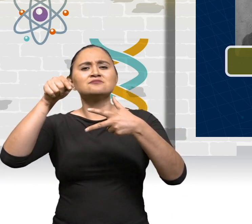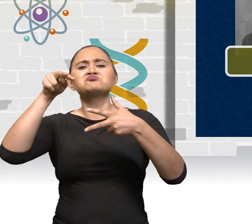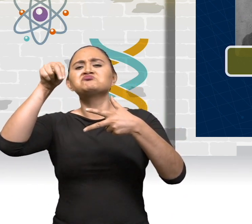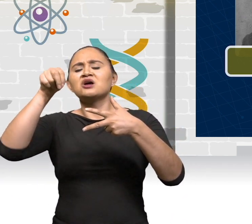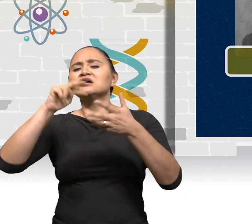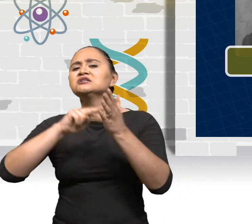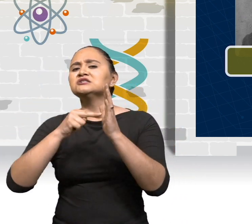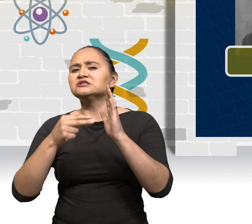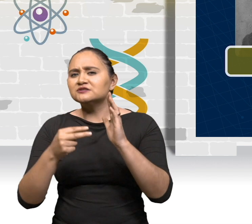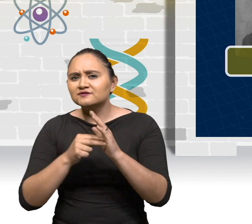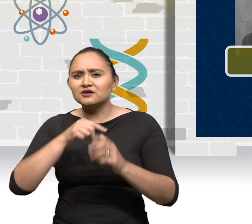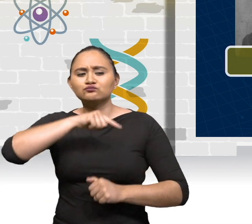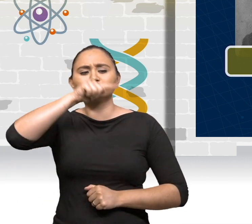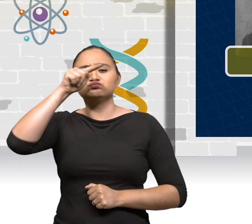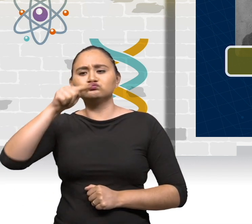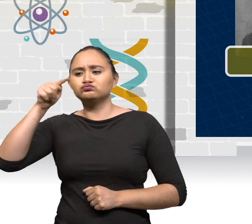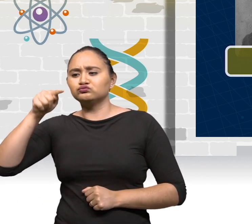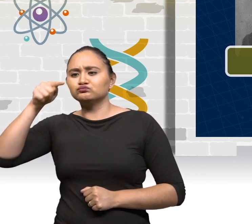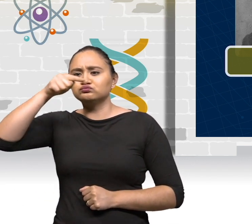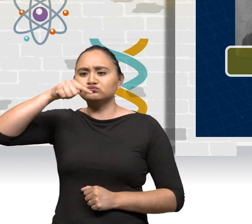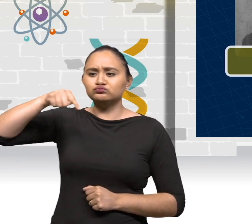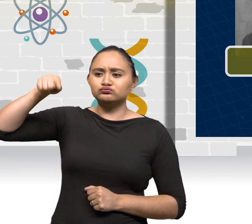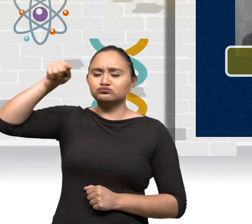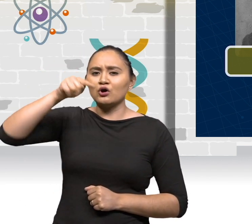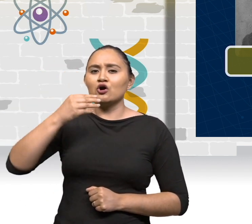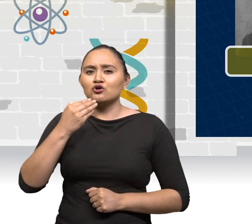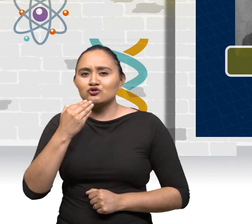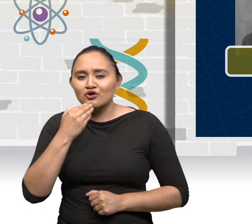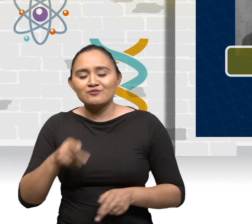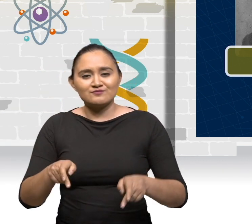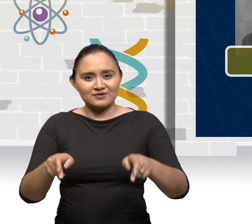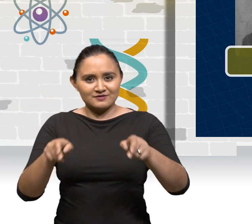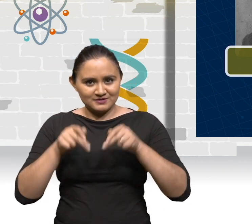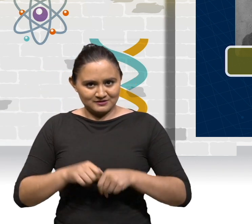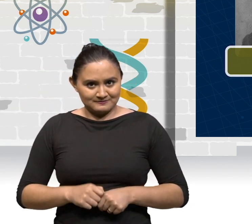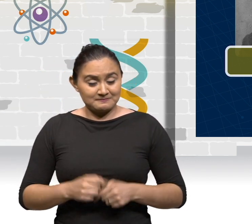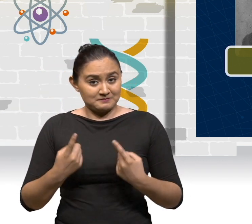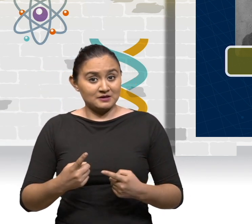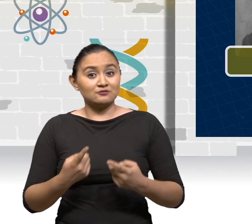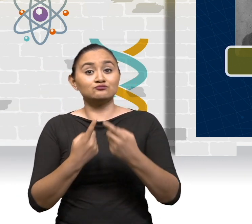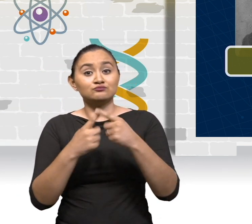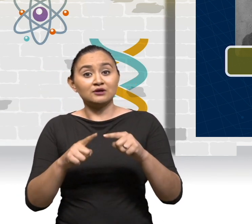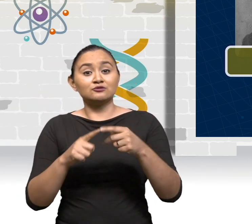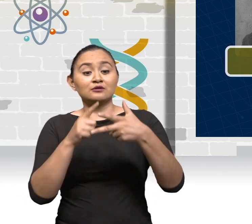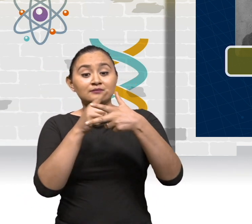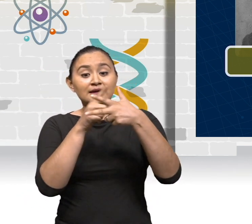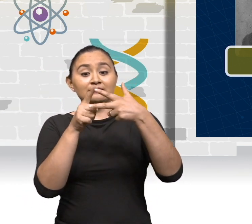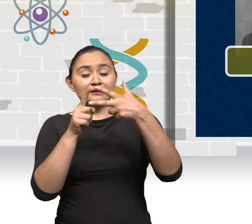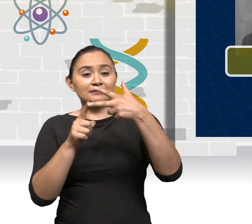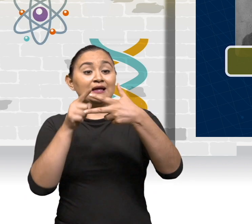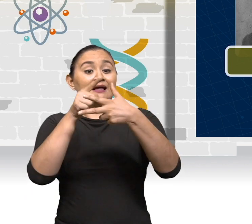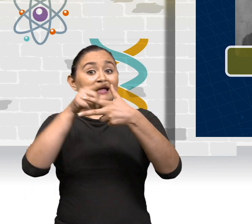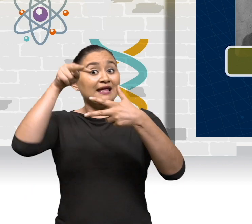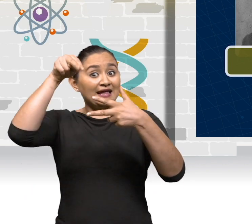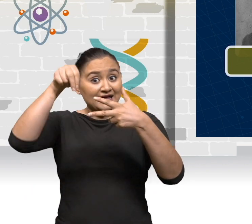las órbitas permitidas pero la función de onda si se representa con tres números cuánticos n l&m